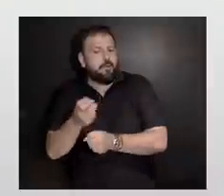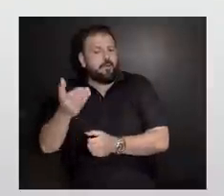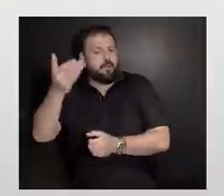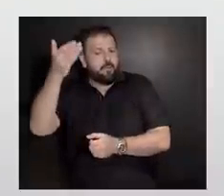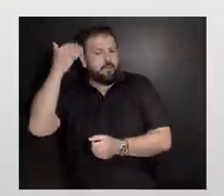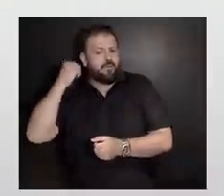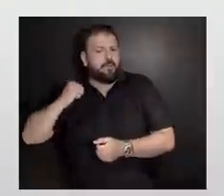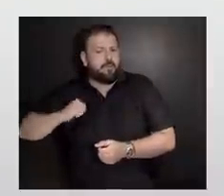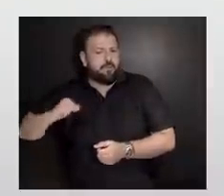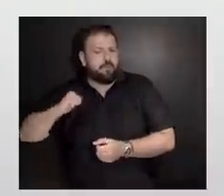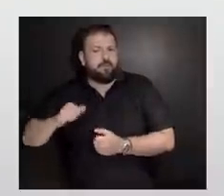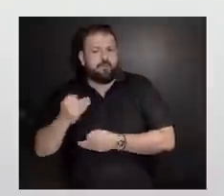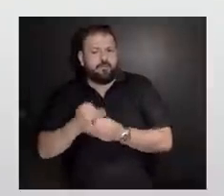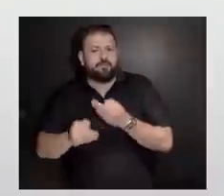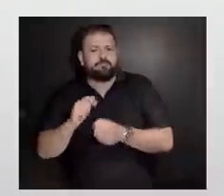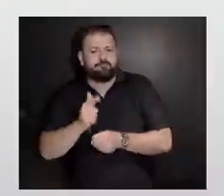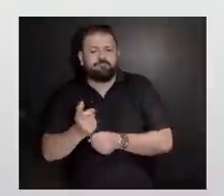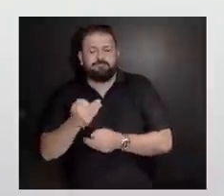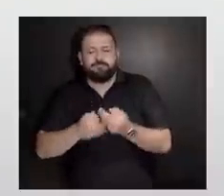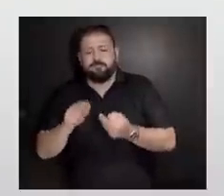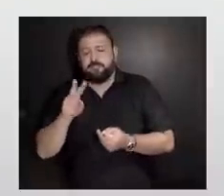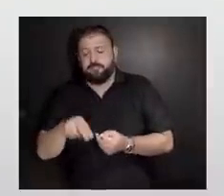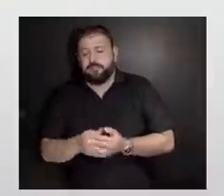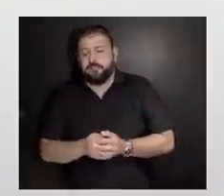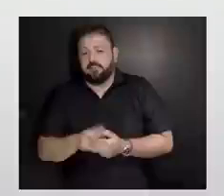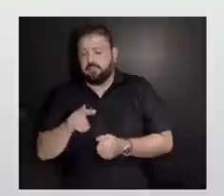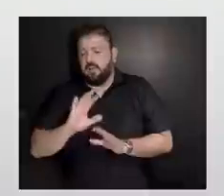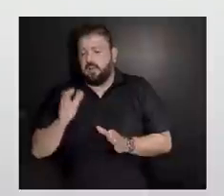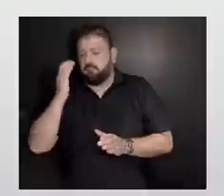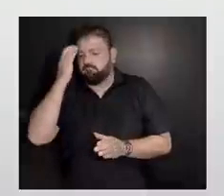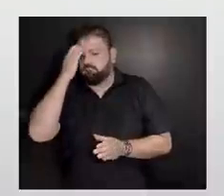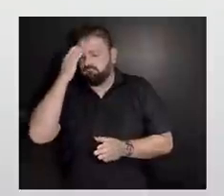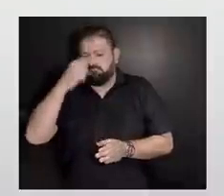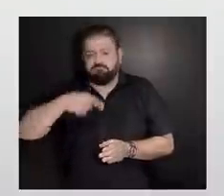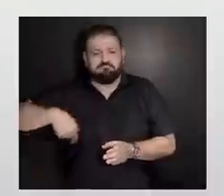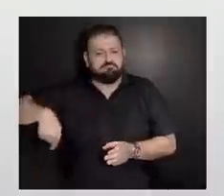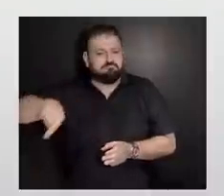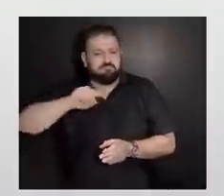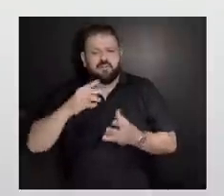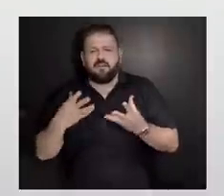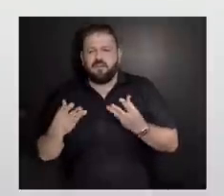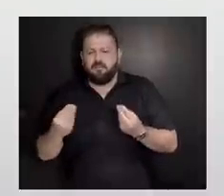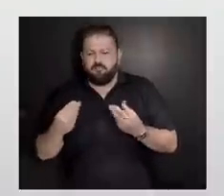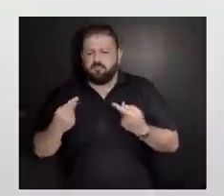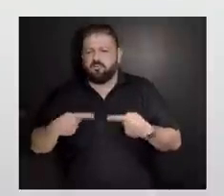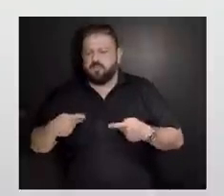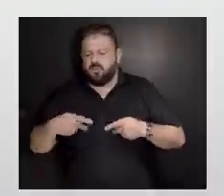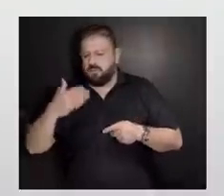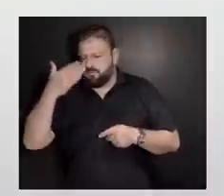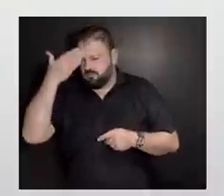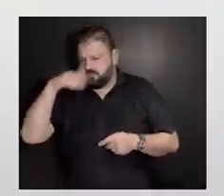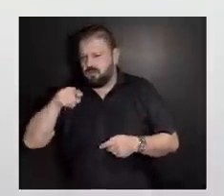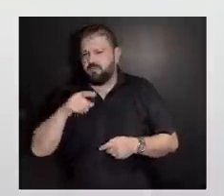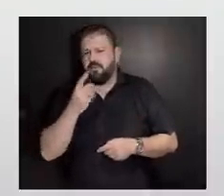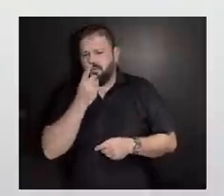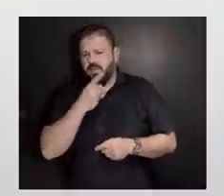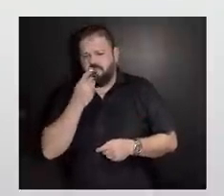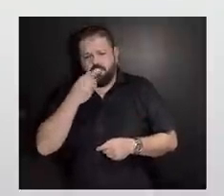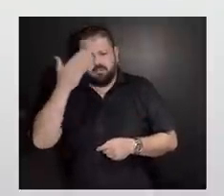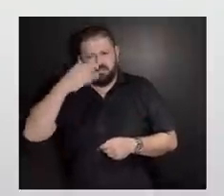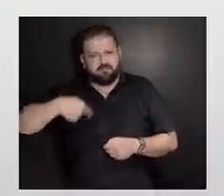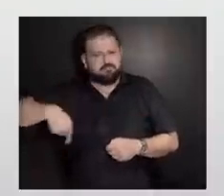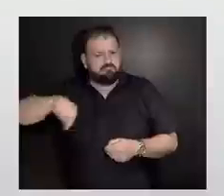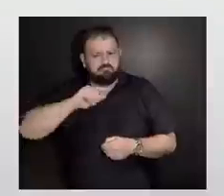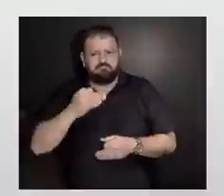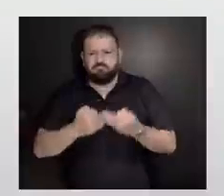en día es como muy, lamentablemente, ¿no? Muy común en el mundo, y sobre todo en México es una de las enfermedades más comunes, no